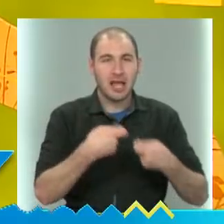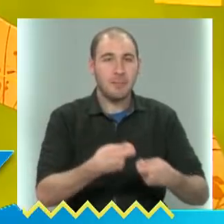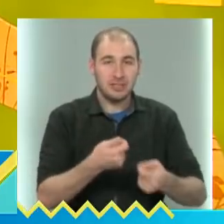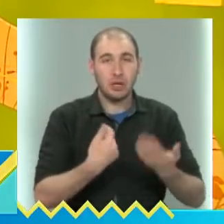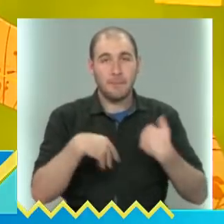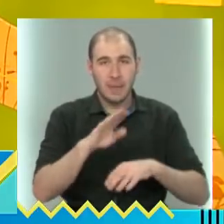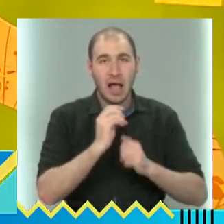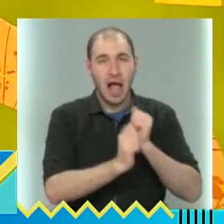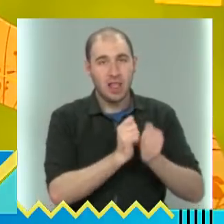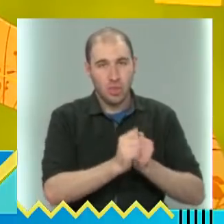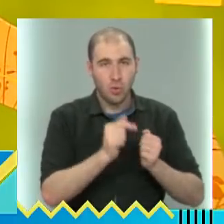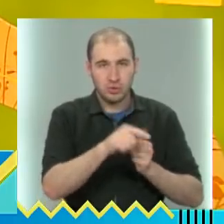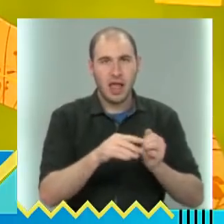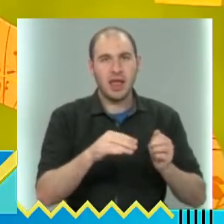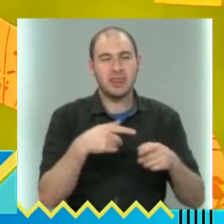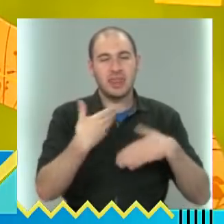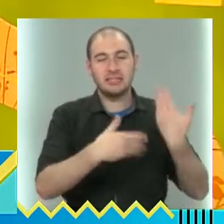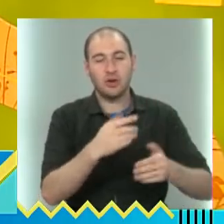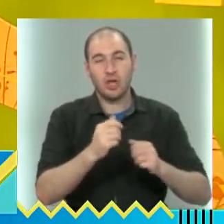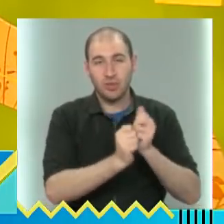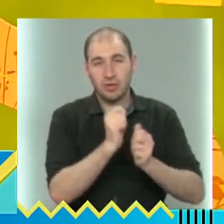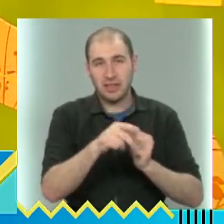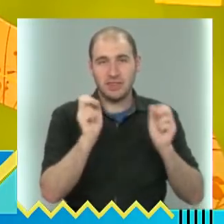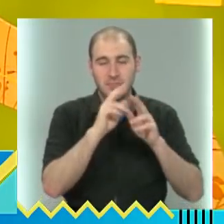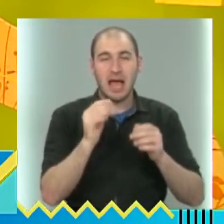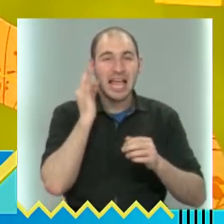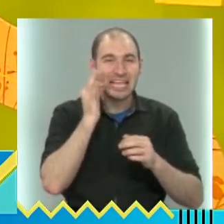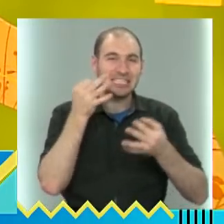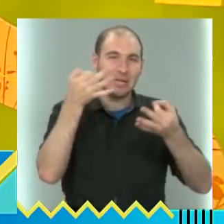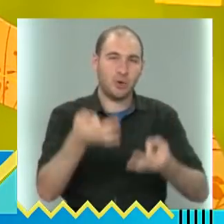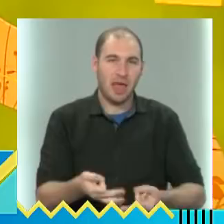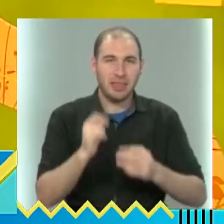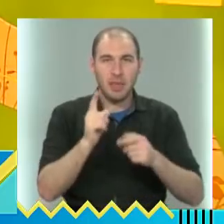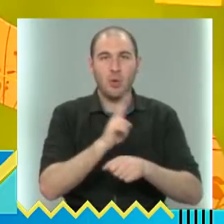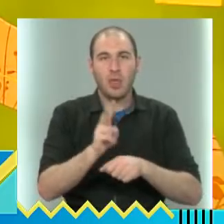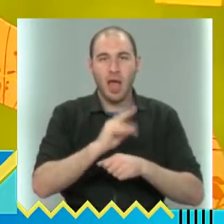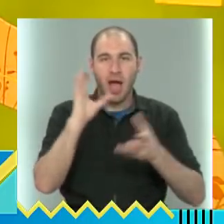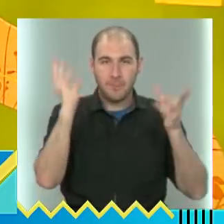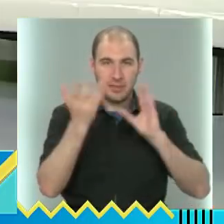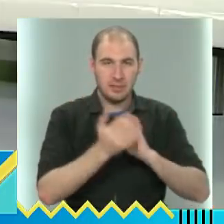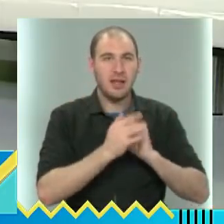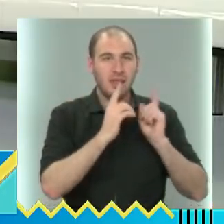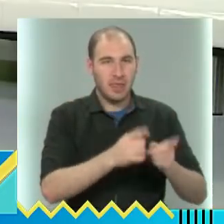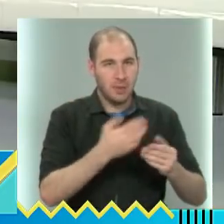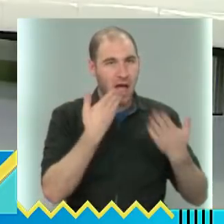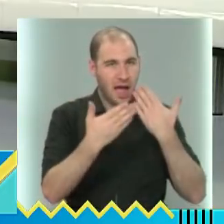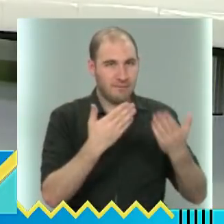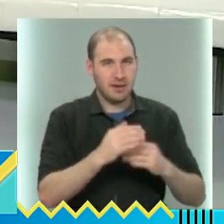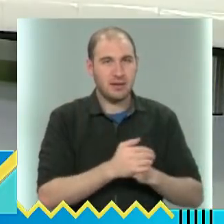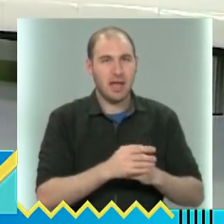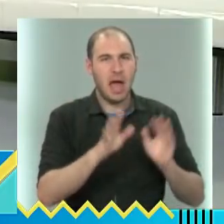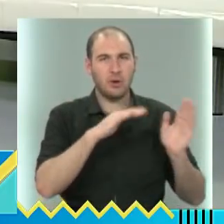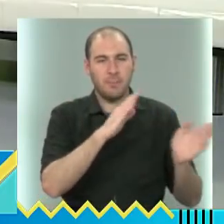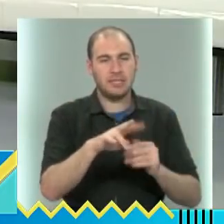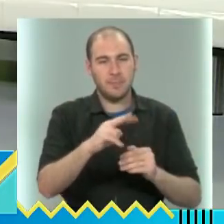inversiones, digamos, de esta industria, los principales desarrollos de esta industria son en temas de higiene y seguridad y cuidado del ambiente. Bueno, seguramente eso lo vamos a poder hablar quizás